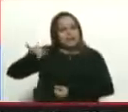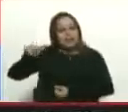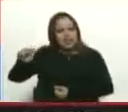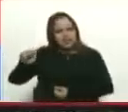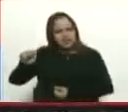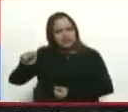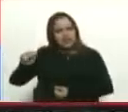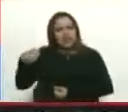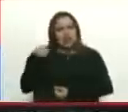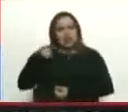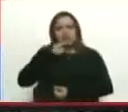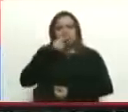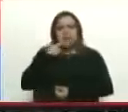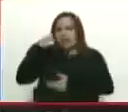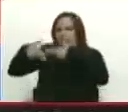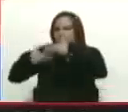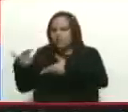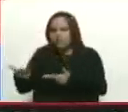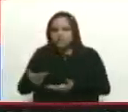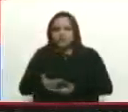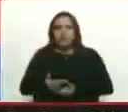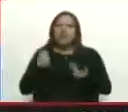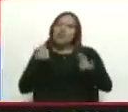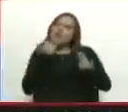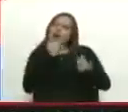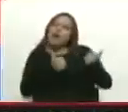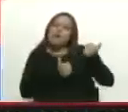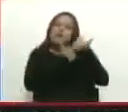o los de Voluntad Popular, ¿cómo lo van a ir a apoyar?